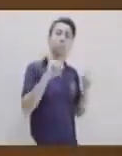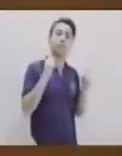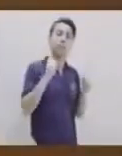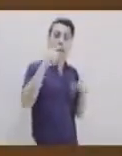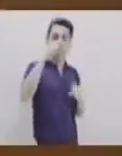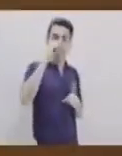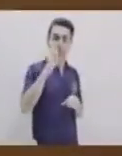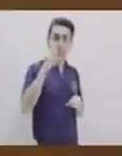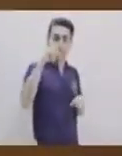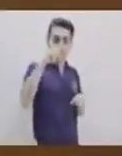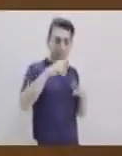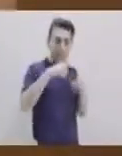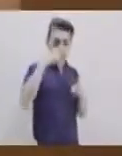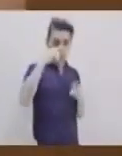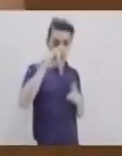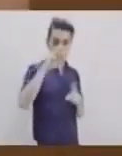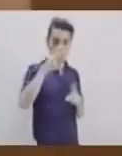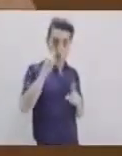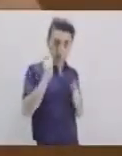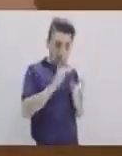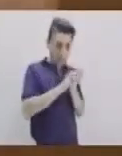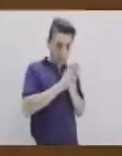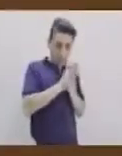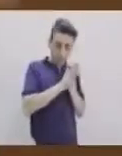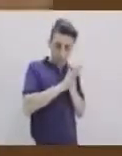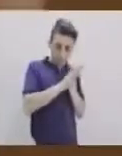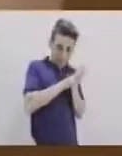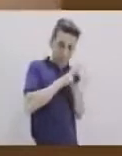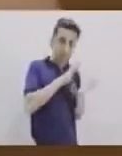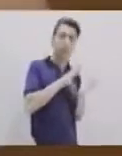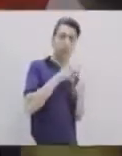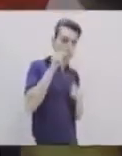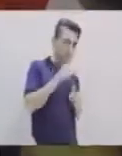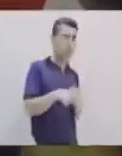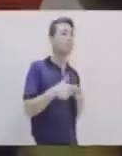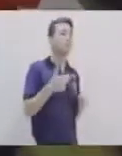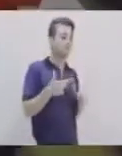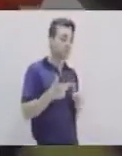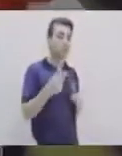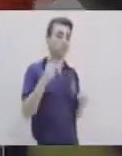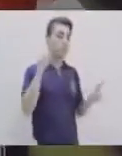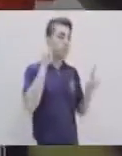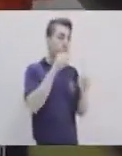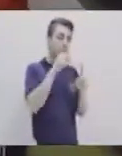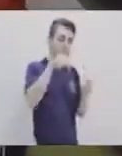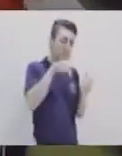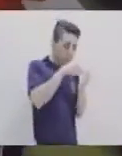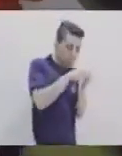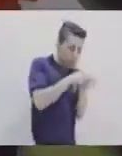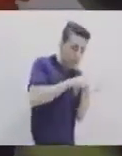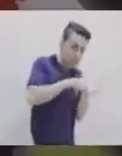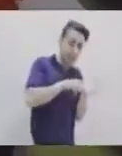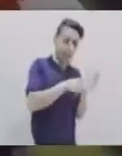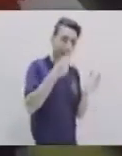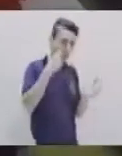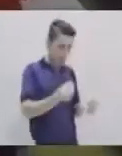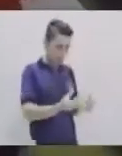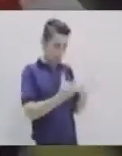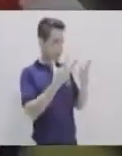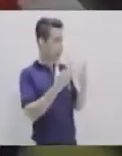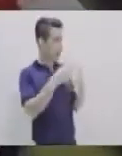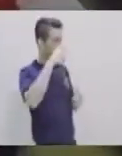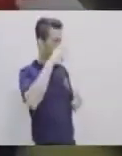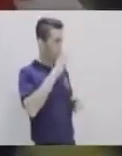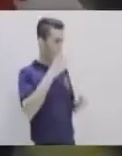e íbamos a trabajar parte del trabajo. Entonces, el fin primordial de este trabajo es crear textura,